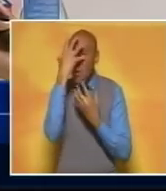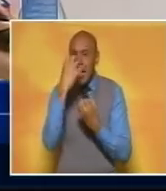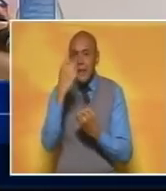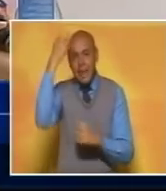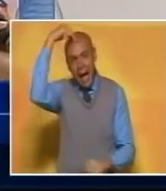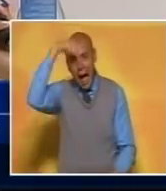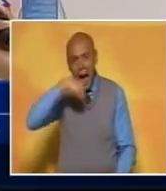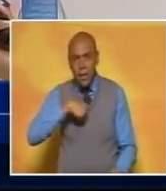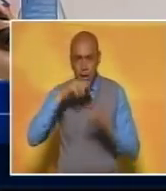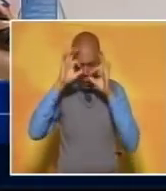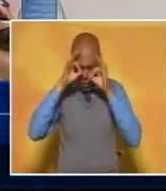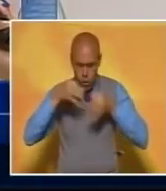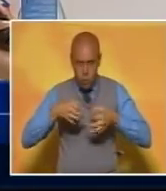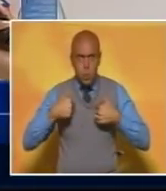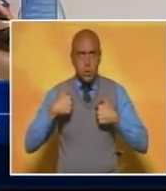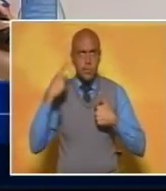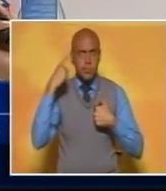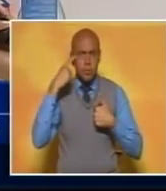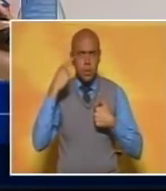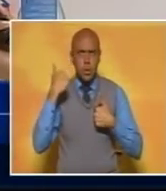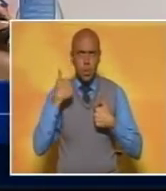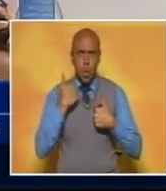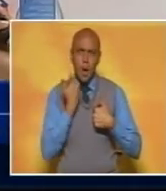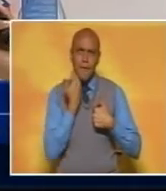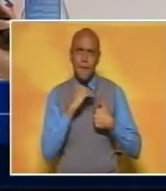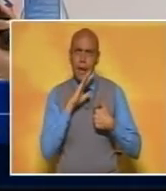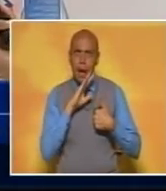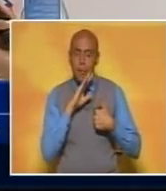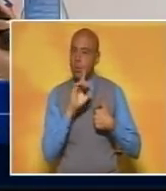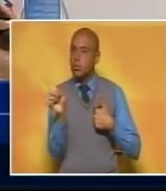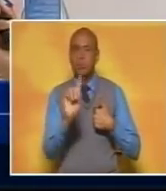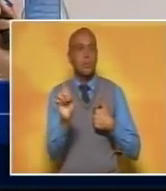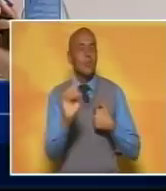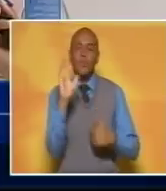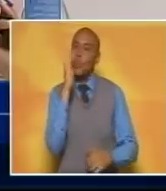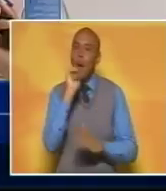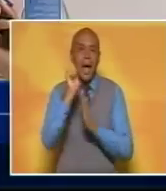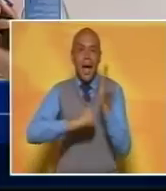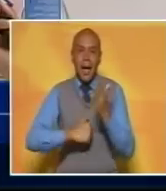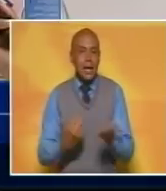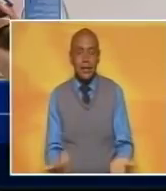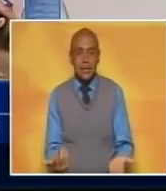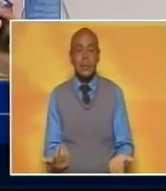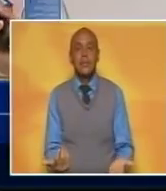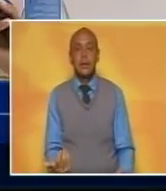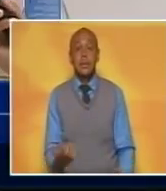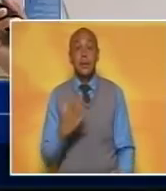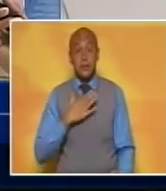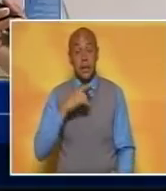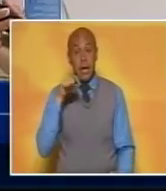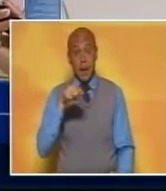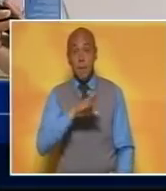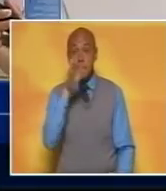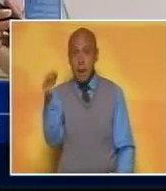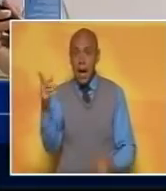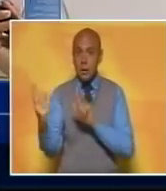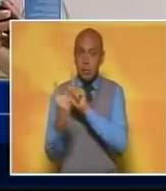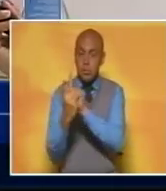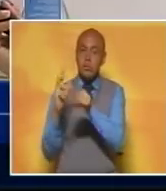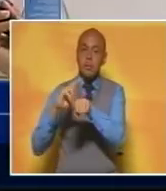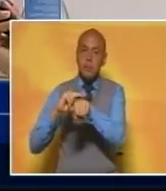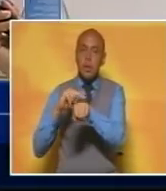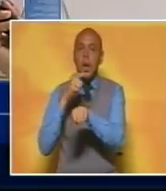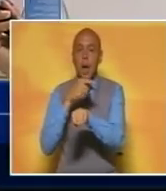para sentir o tener la conciencia de saber lo que le está pasando. Una de las cosas buenas es que cuando asiste a consulta acude con el